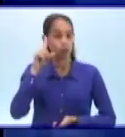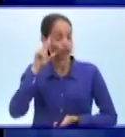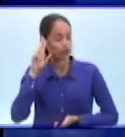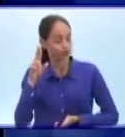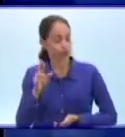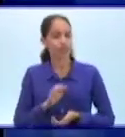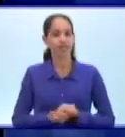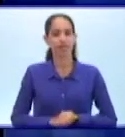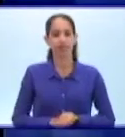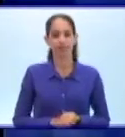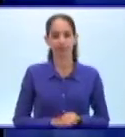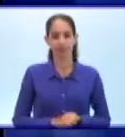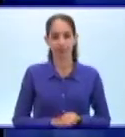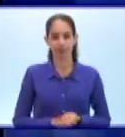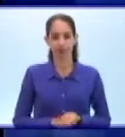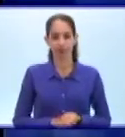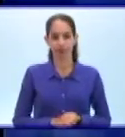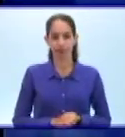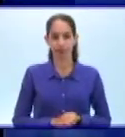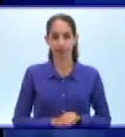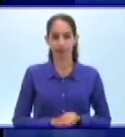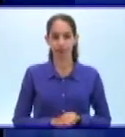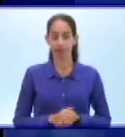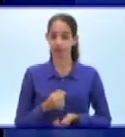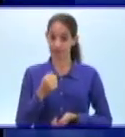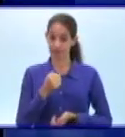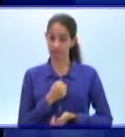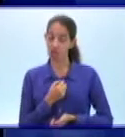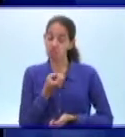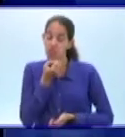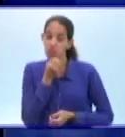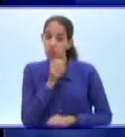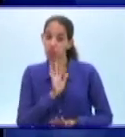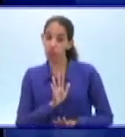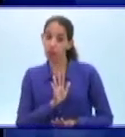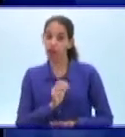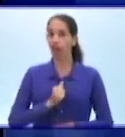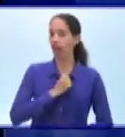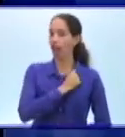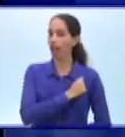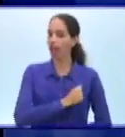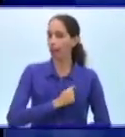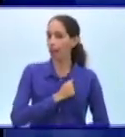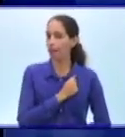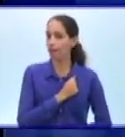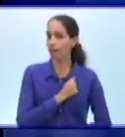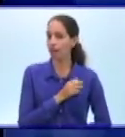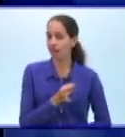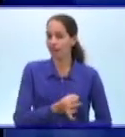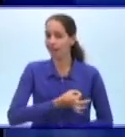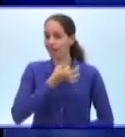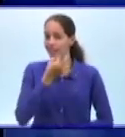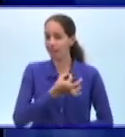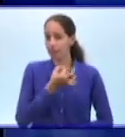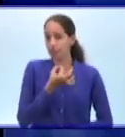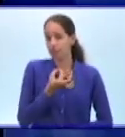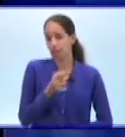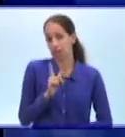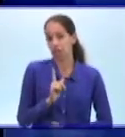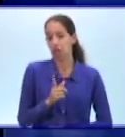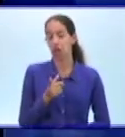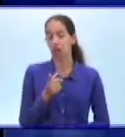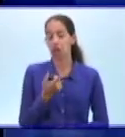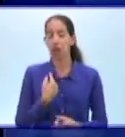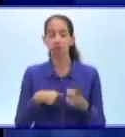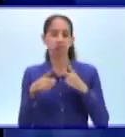importante. Yo puedo circunscribir ese amor y particularizarlo con el amor al